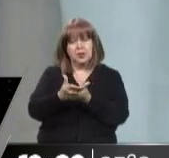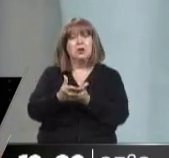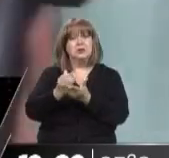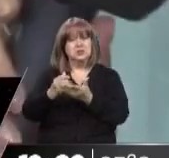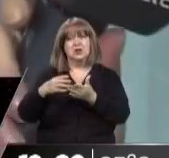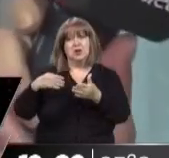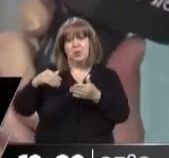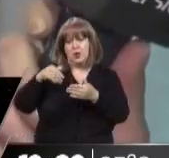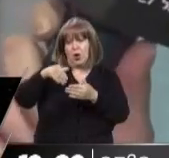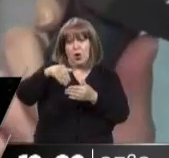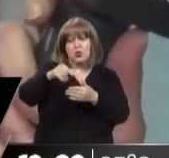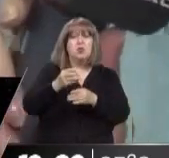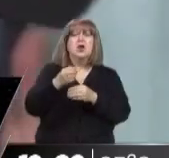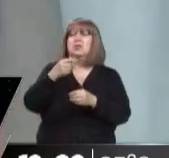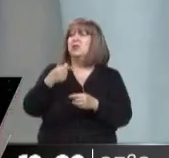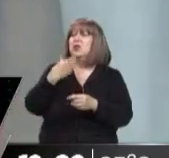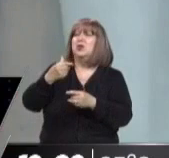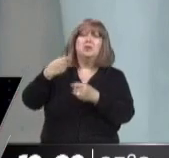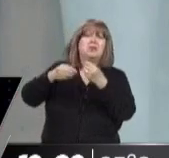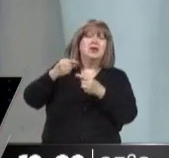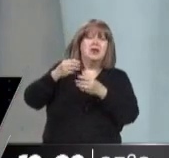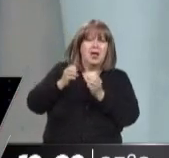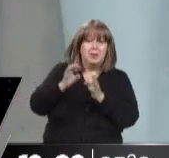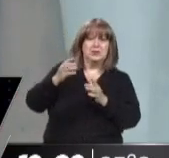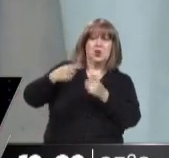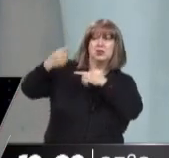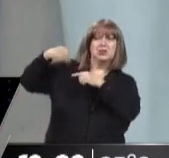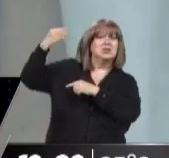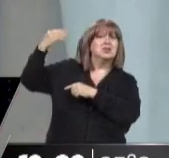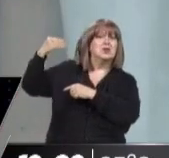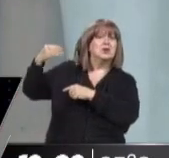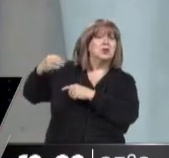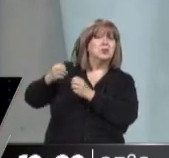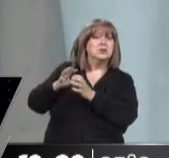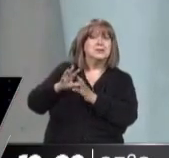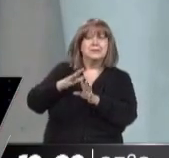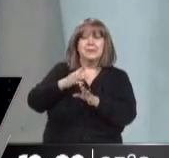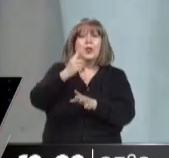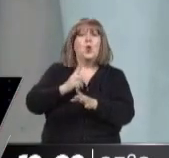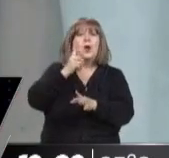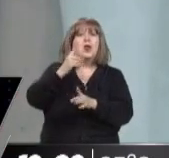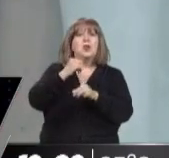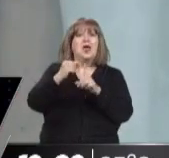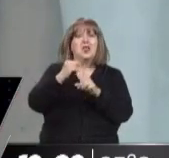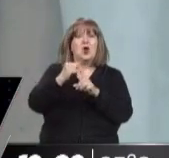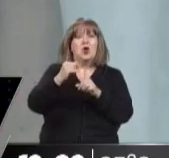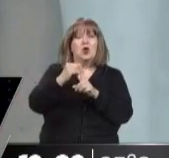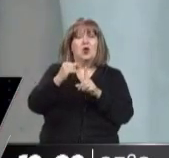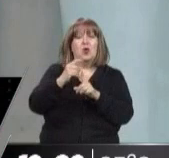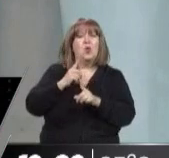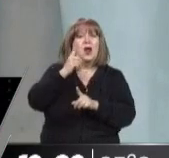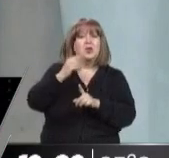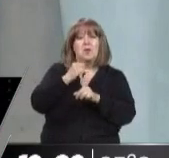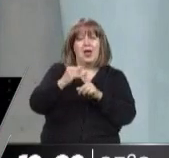bien eso Cuando comenzó toda la historia y esto comenzó ya hace como un año y medio desde que